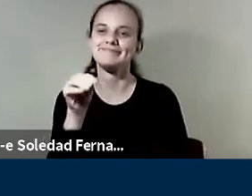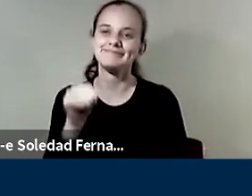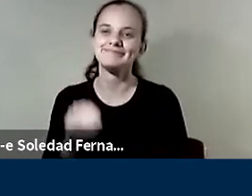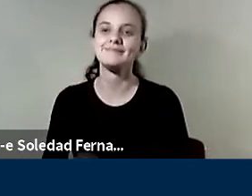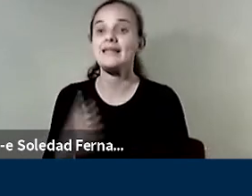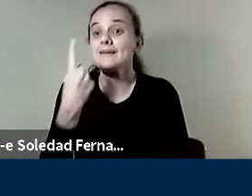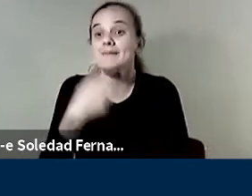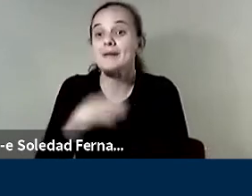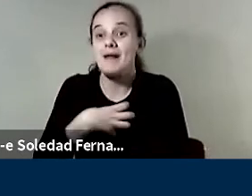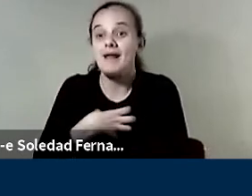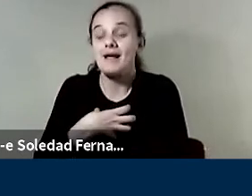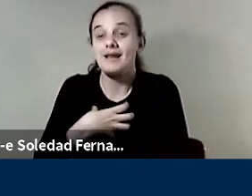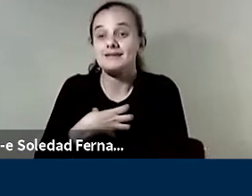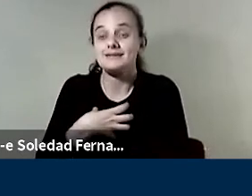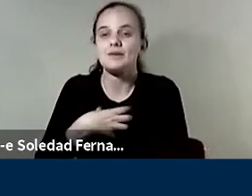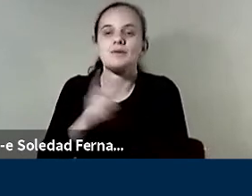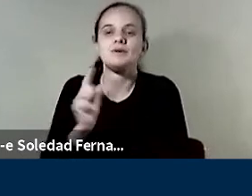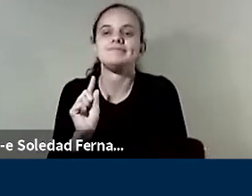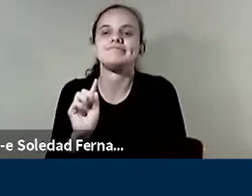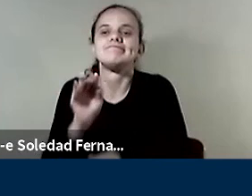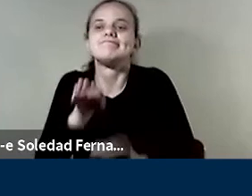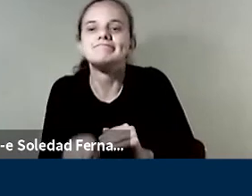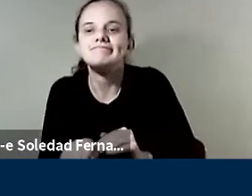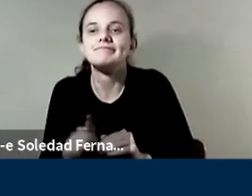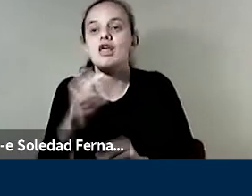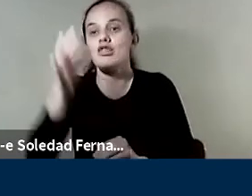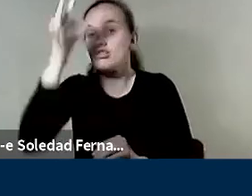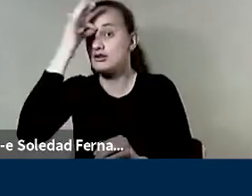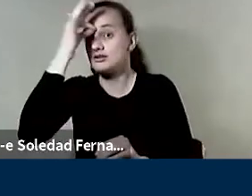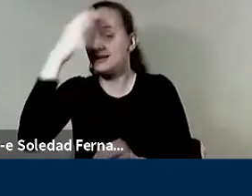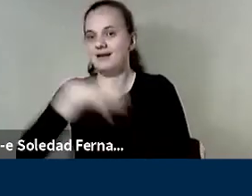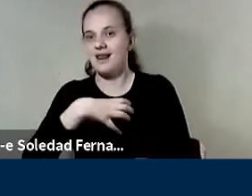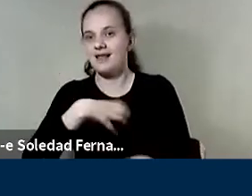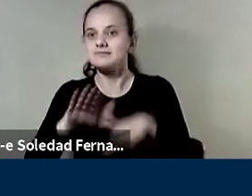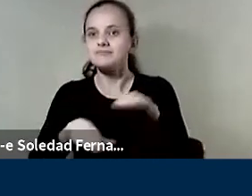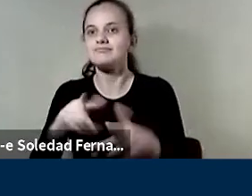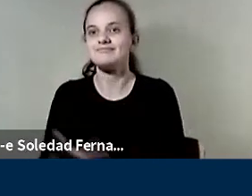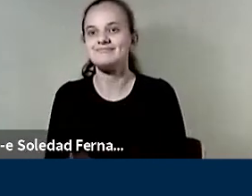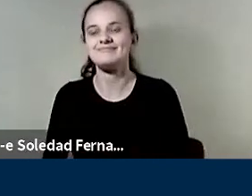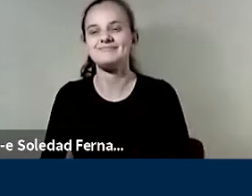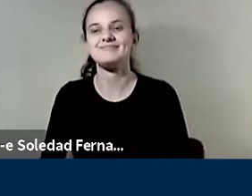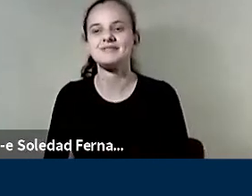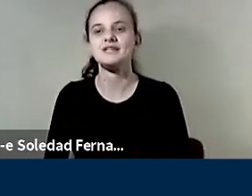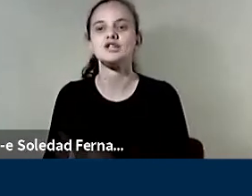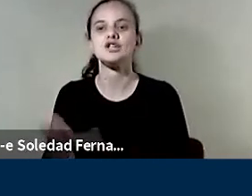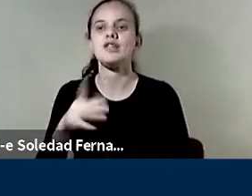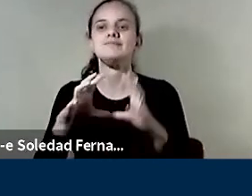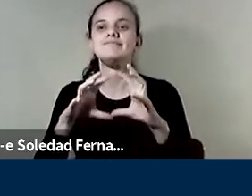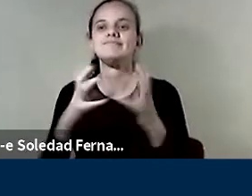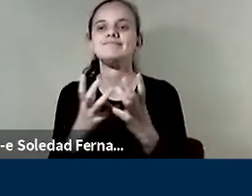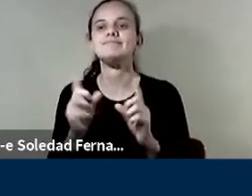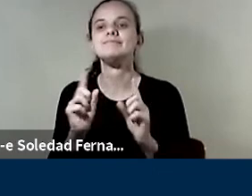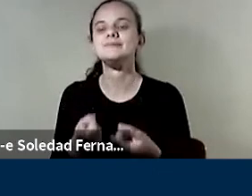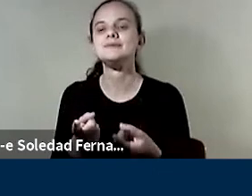millones de personas. Ahí para sumar, recuerden que esta va a ser la primera clase, la que da como el puntapié a